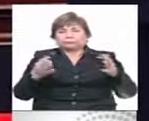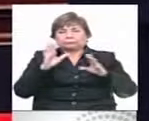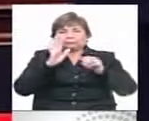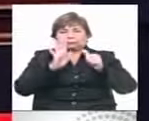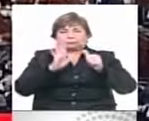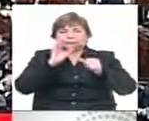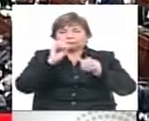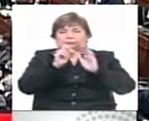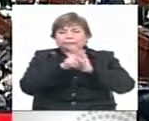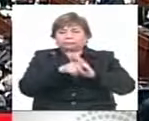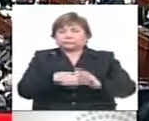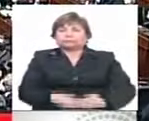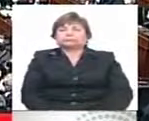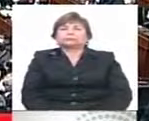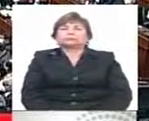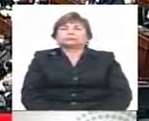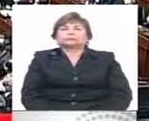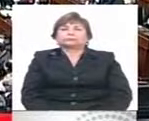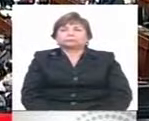minutos.